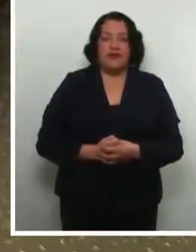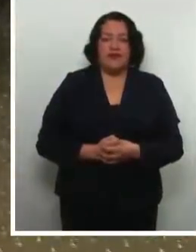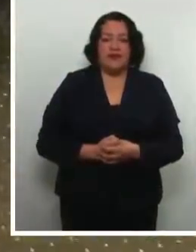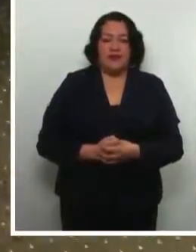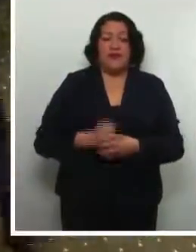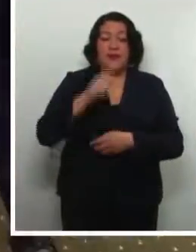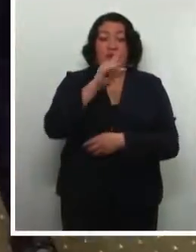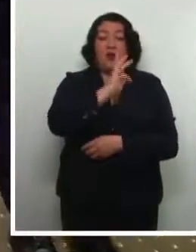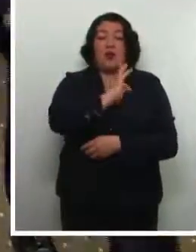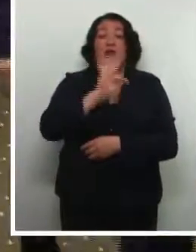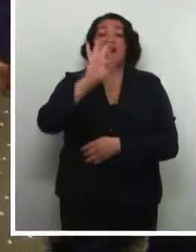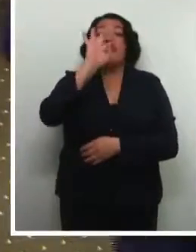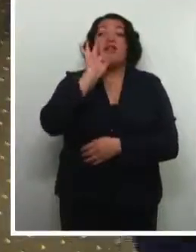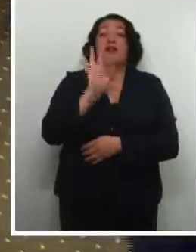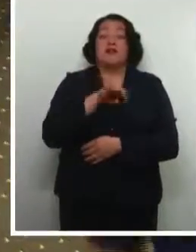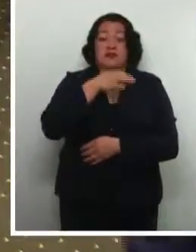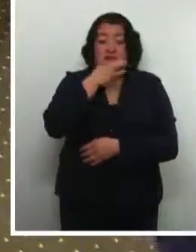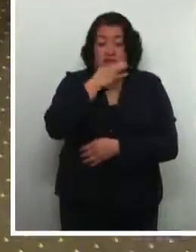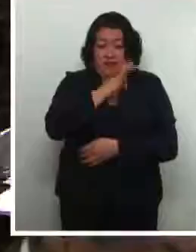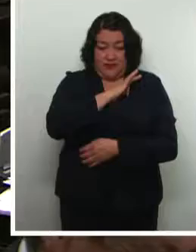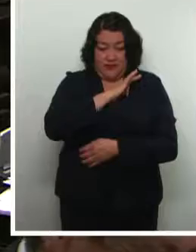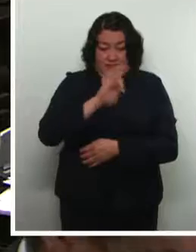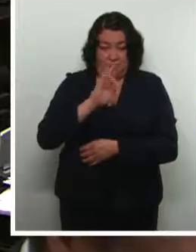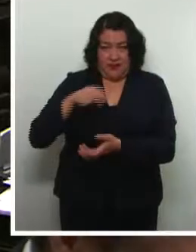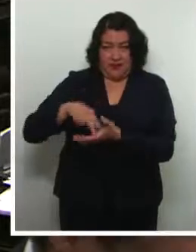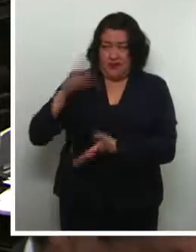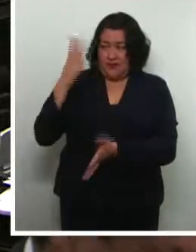Hasta por 3 minutos, por favor.